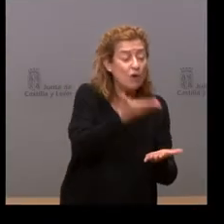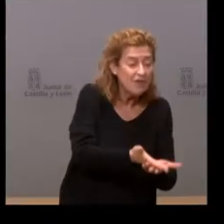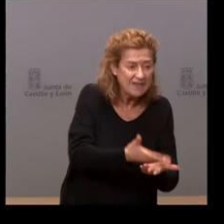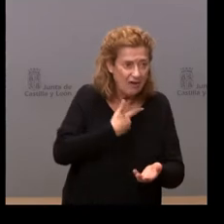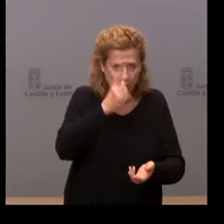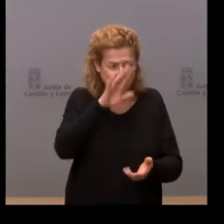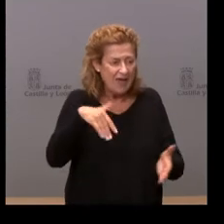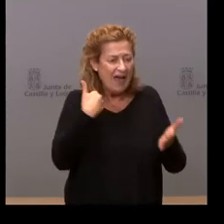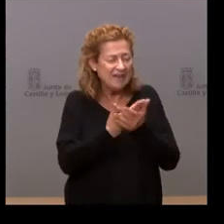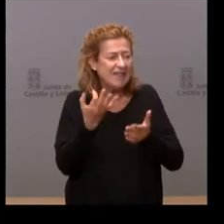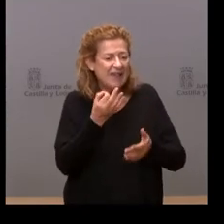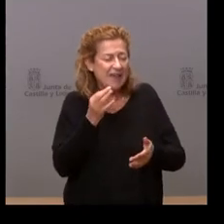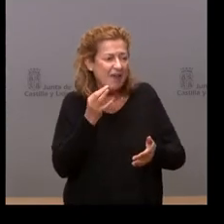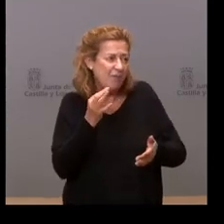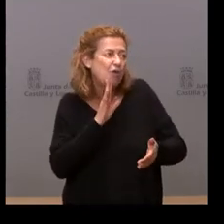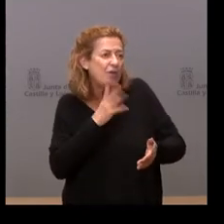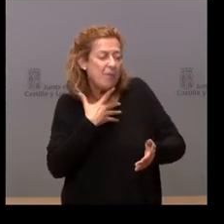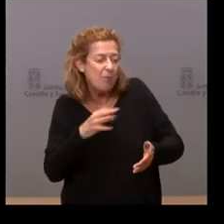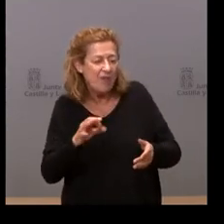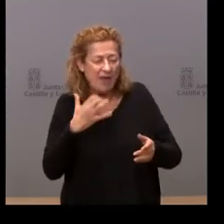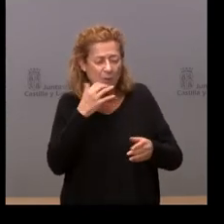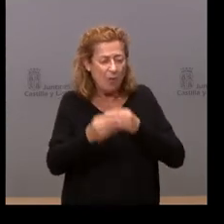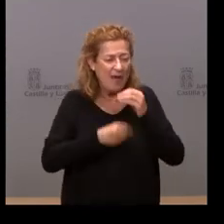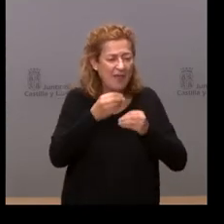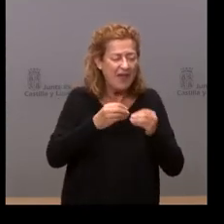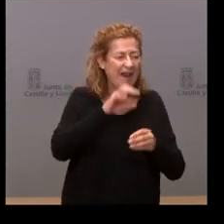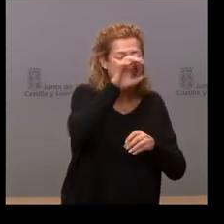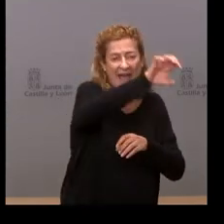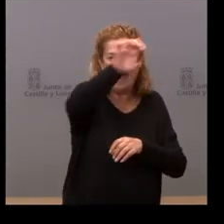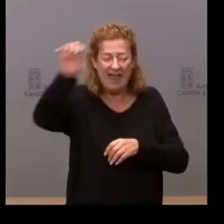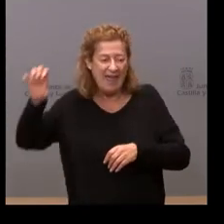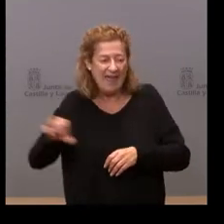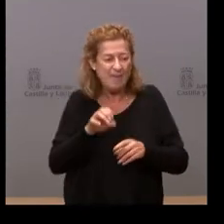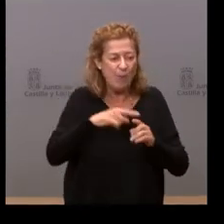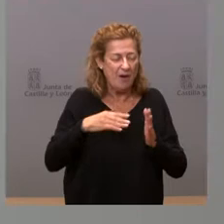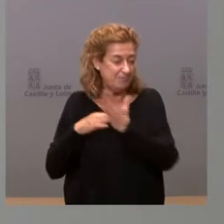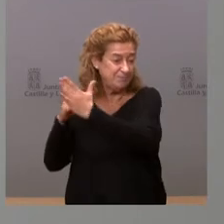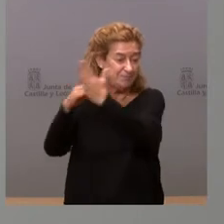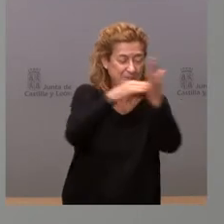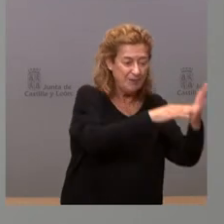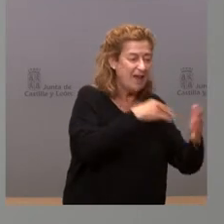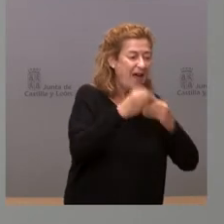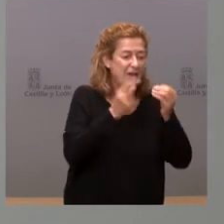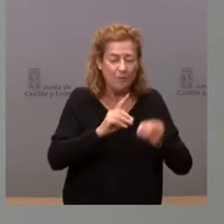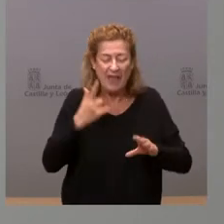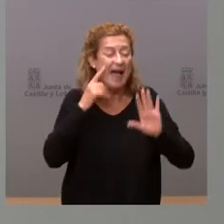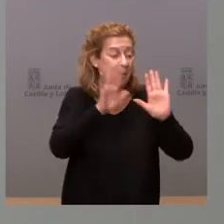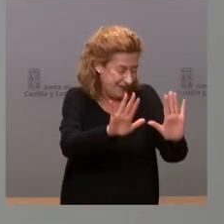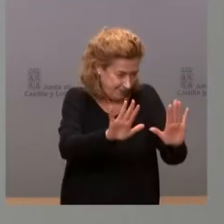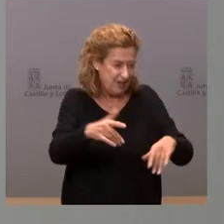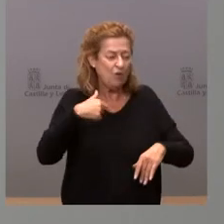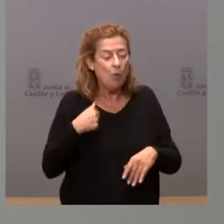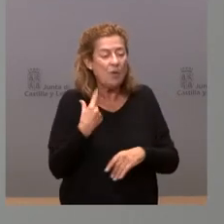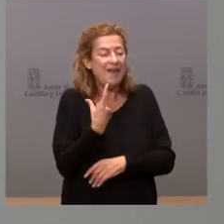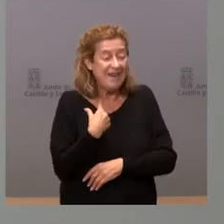desactivaría la idea de montar 12 equipos itinerantes y no es lugar porque nosotros tenemos una necesidad